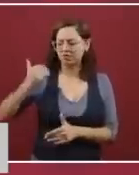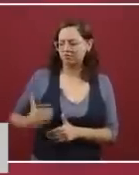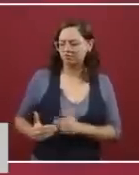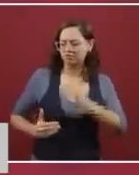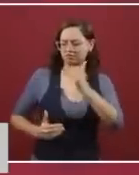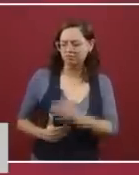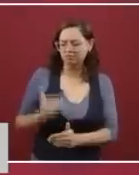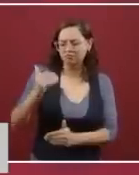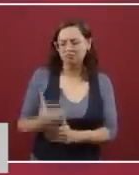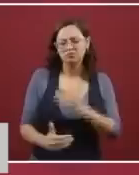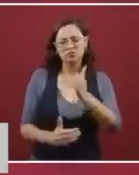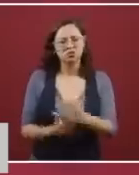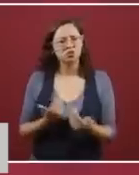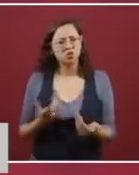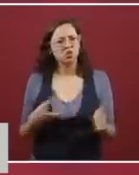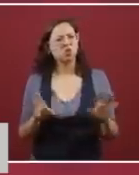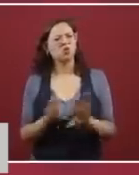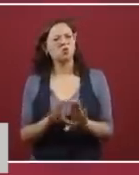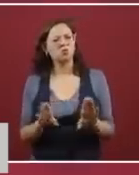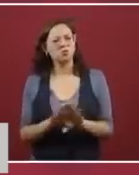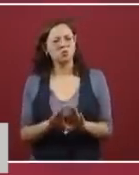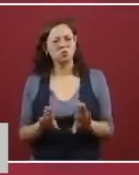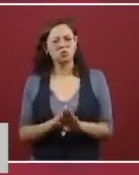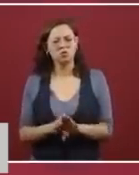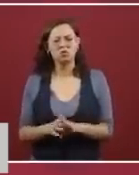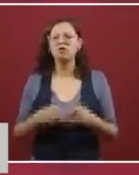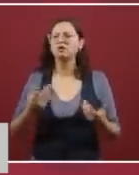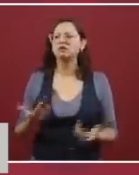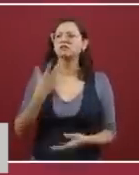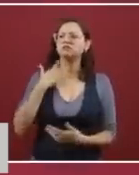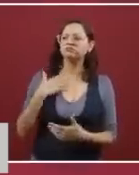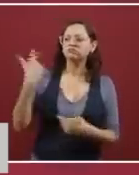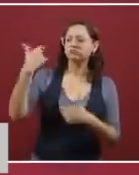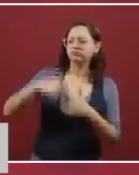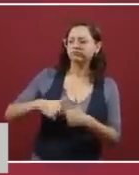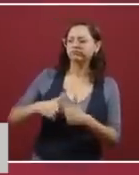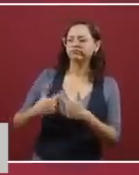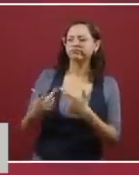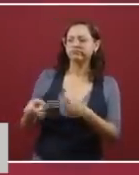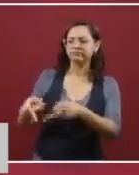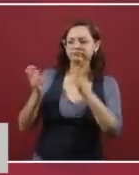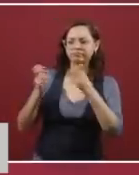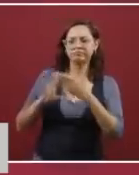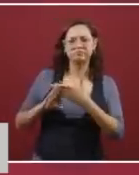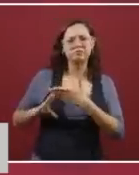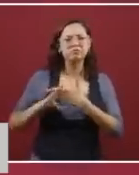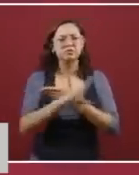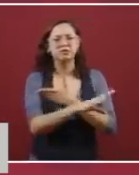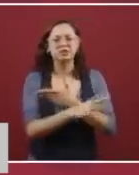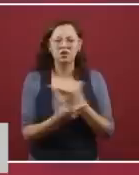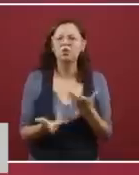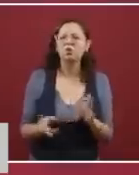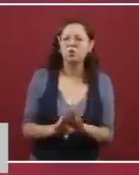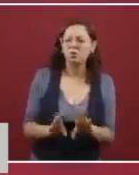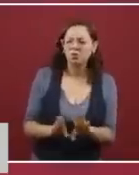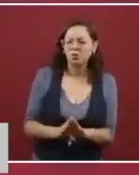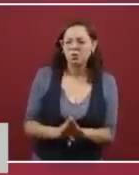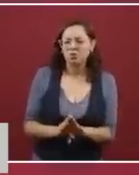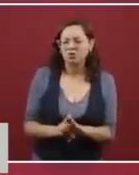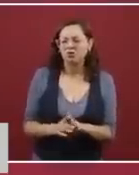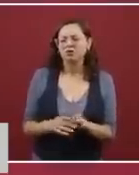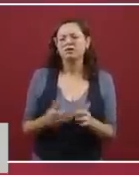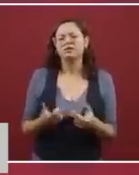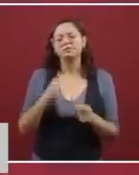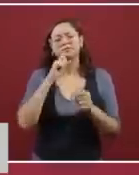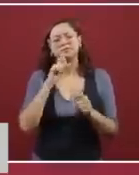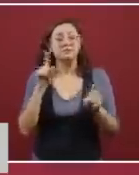y la inseguridad. La segunda prioridad es la justicia, atendiendo las necesidades del pueblo. Y el tercero, la paz y la tranquilidad, ya que son fruto